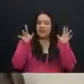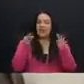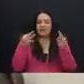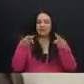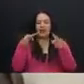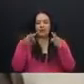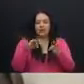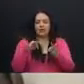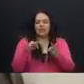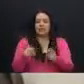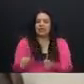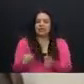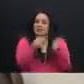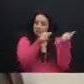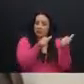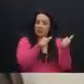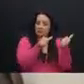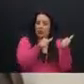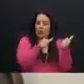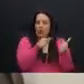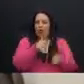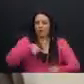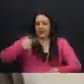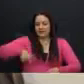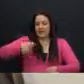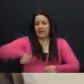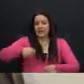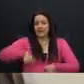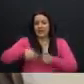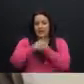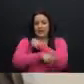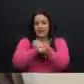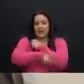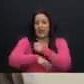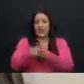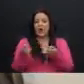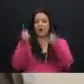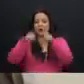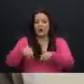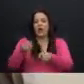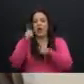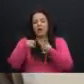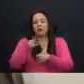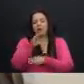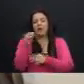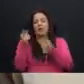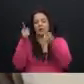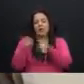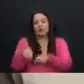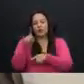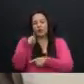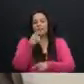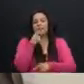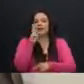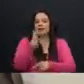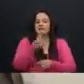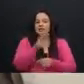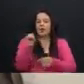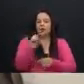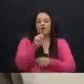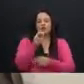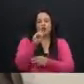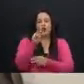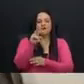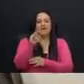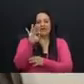de Estado, ha vivido siquiera algo semejante a lo que ocurrió en Alemania nazi y la Unión Soviética estalinista. Hace falta